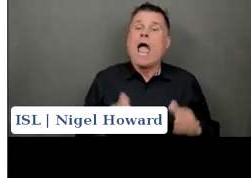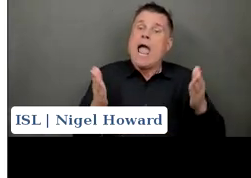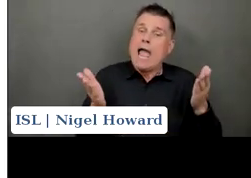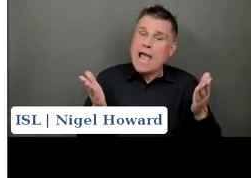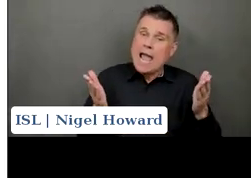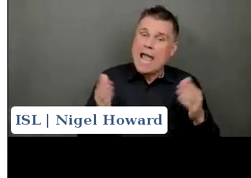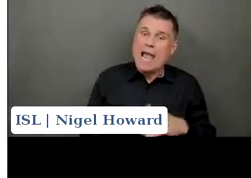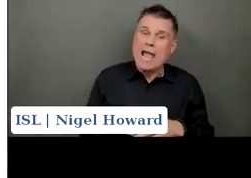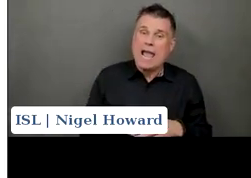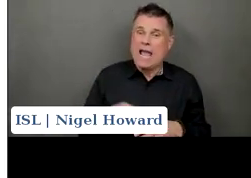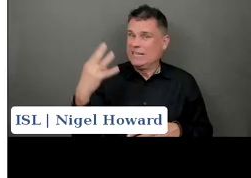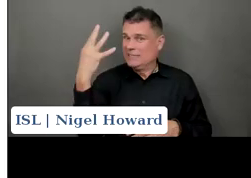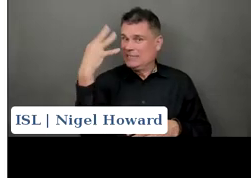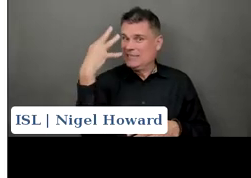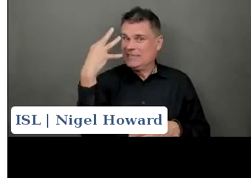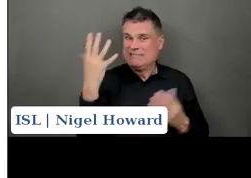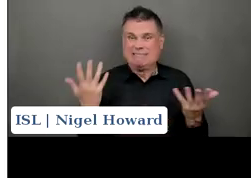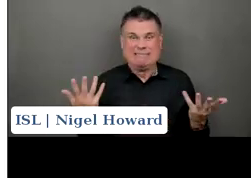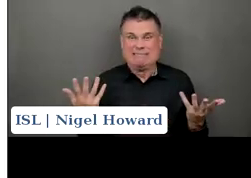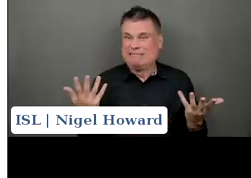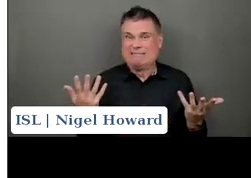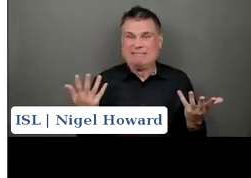que no me están pudiendo ver en pantalla.